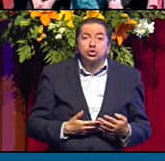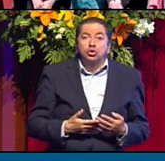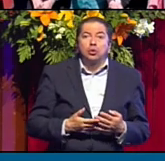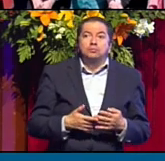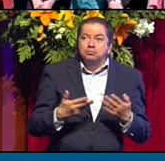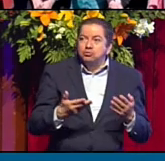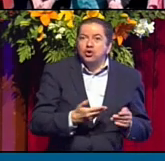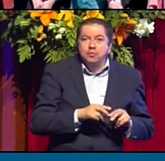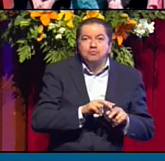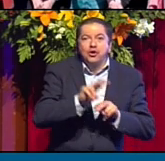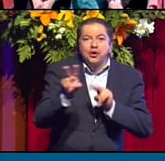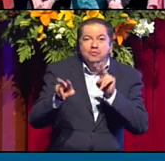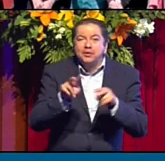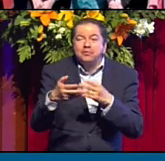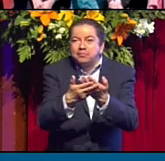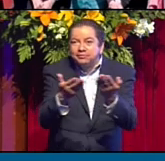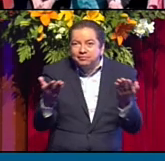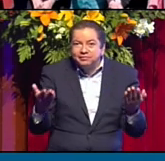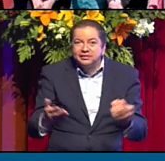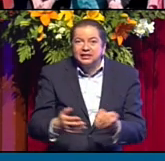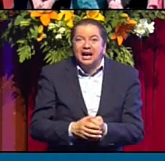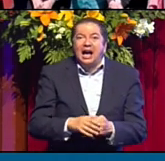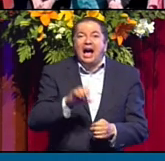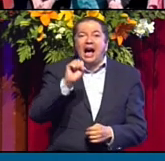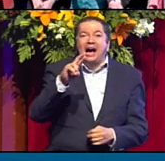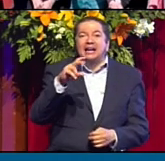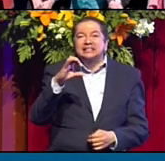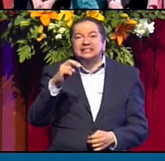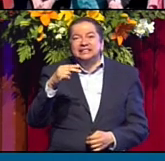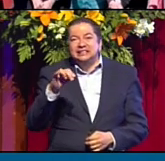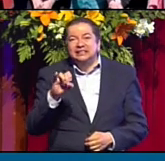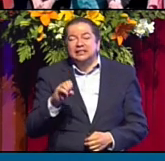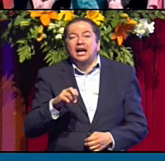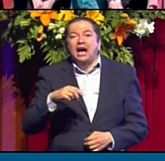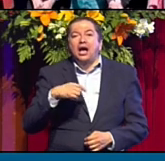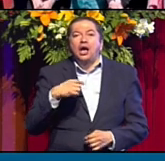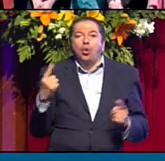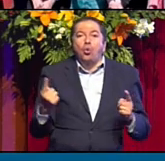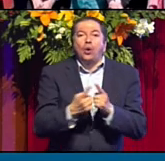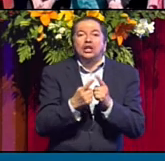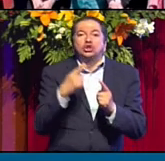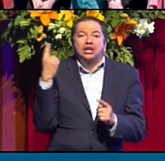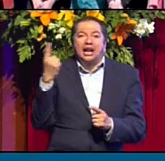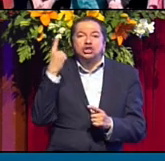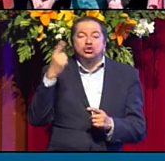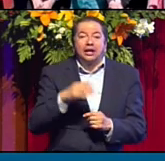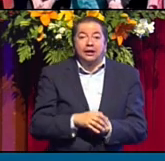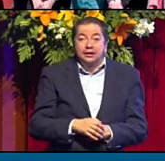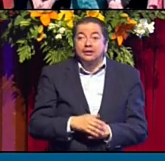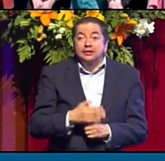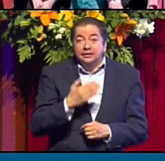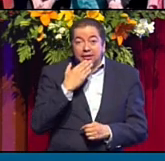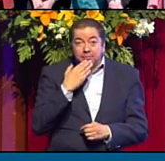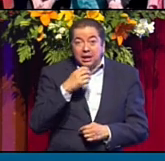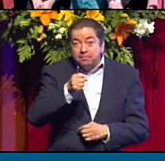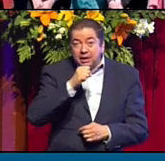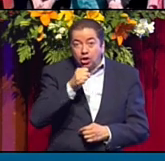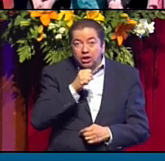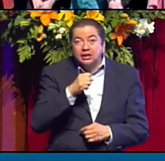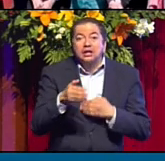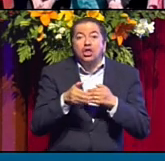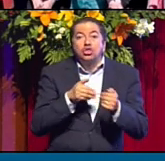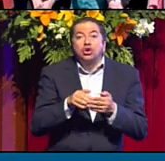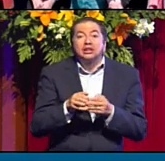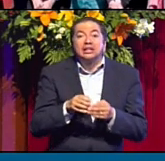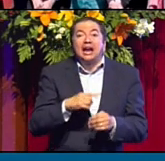comuna. Hicimos el encuentro nacional de Archi, de los radiodifusores. ¿Dónde lo hicimos? El encuentro nacional, al igual que el encuentro de periodistas. El